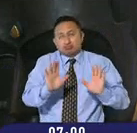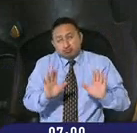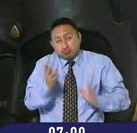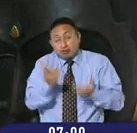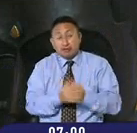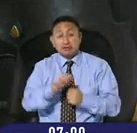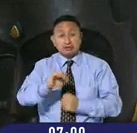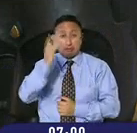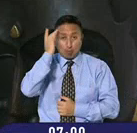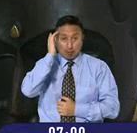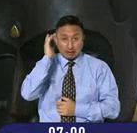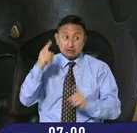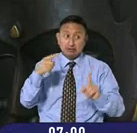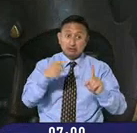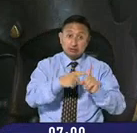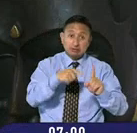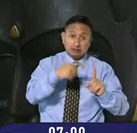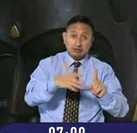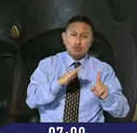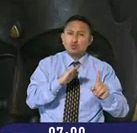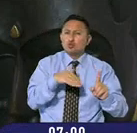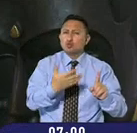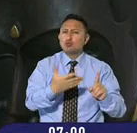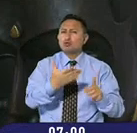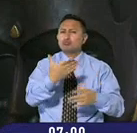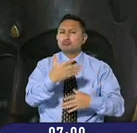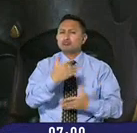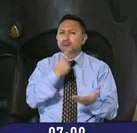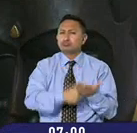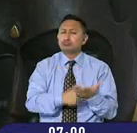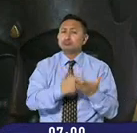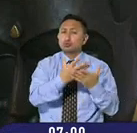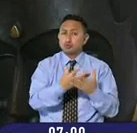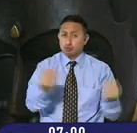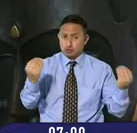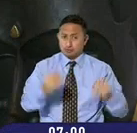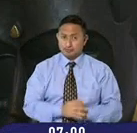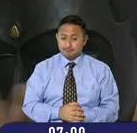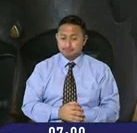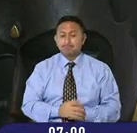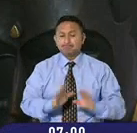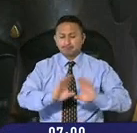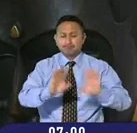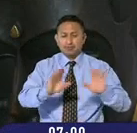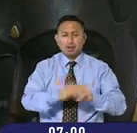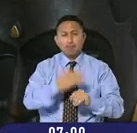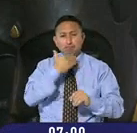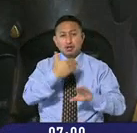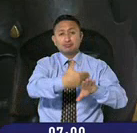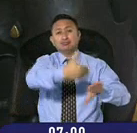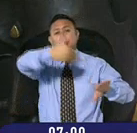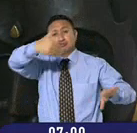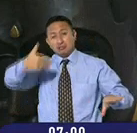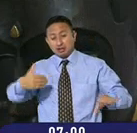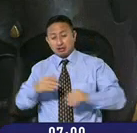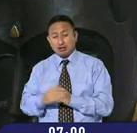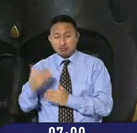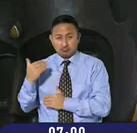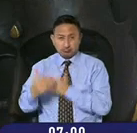preocupante, ¿no?, que ya tiene un antecedente, cómo resuelve, pero creo que no, hay que ver cómo van las cosas, cómo se